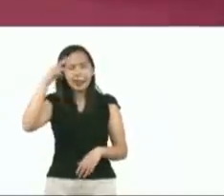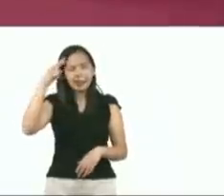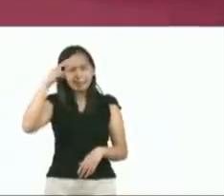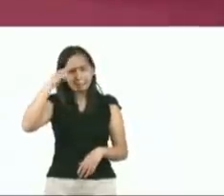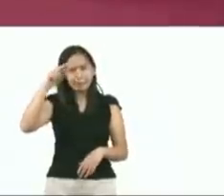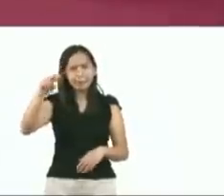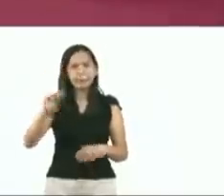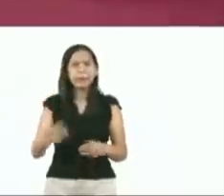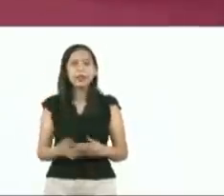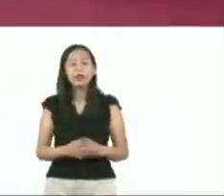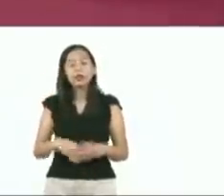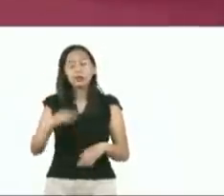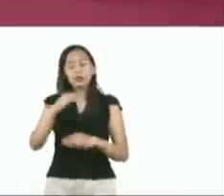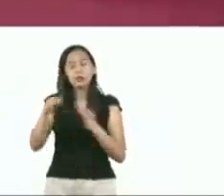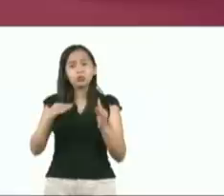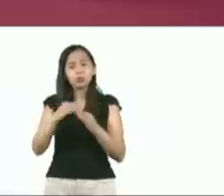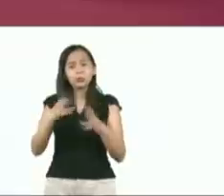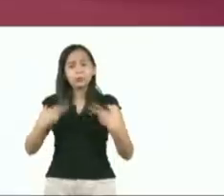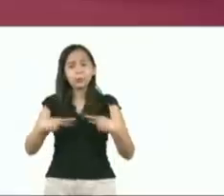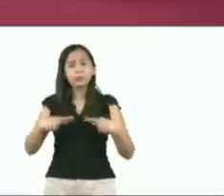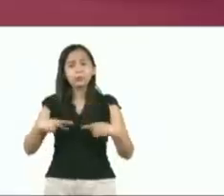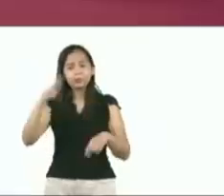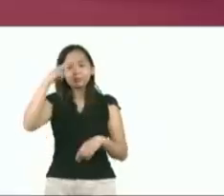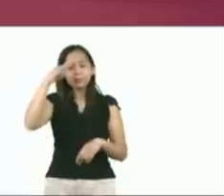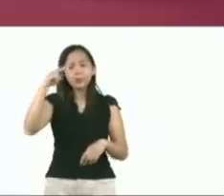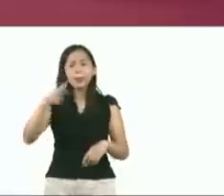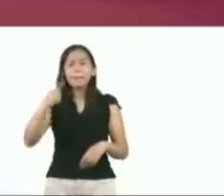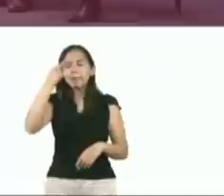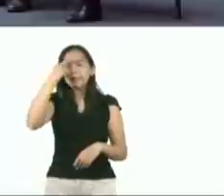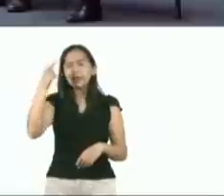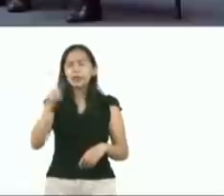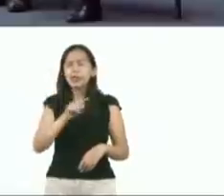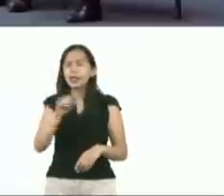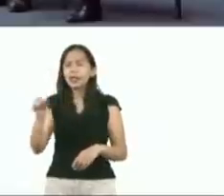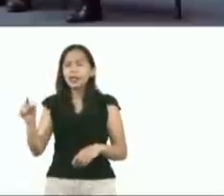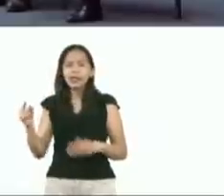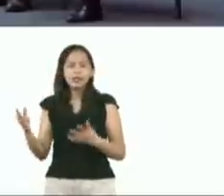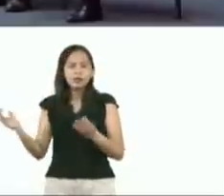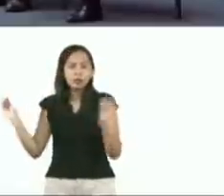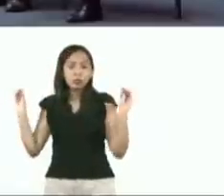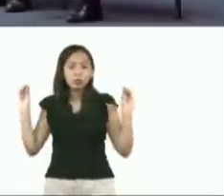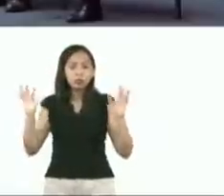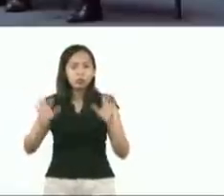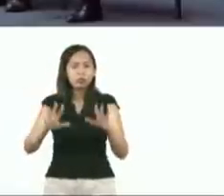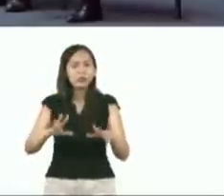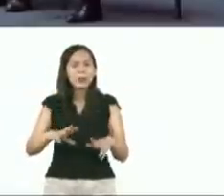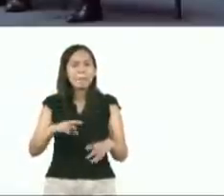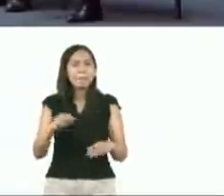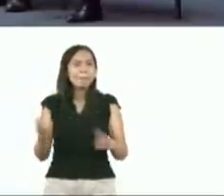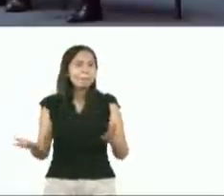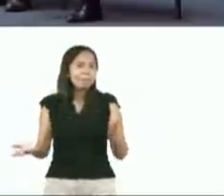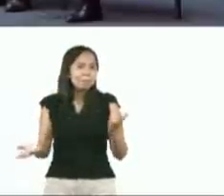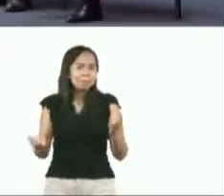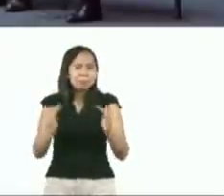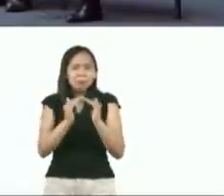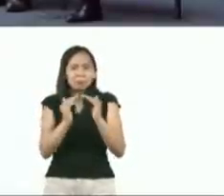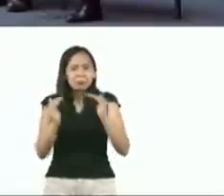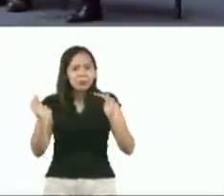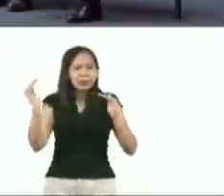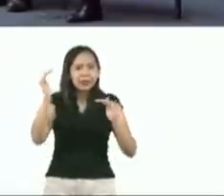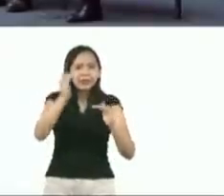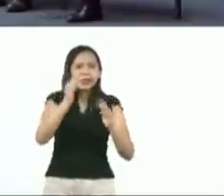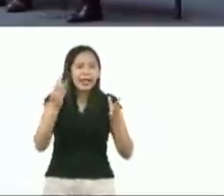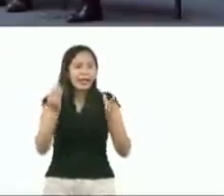todos los mexicanos, a que nos ayuden a romper este récord Guinness de la mayor clase con